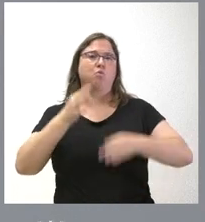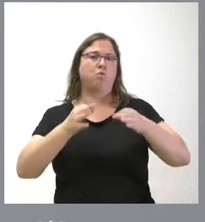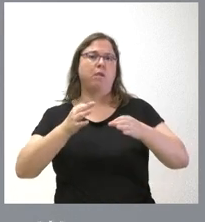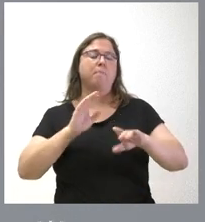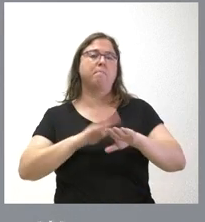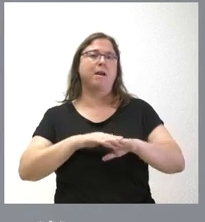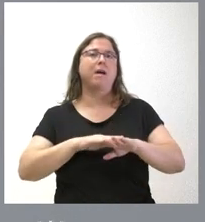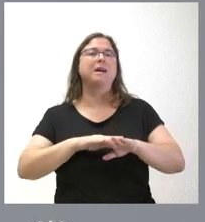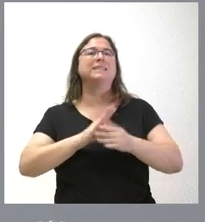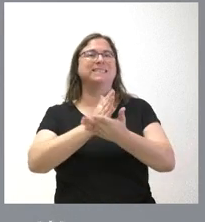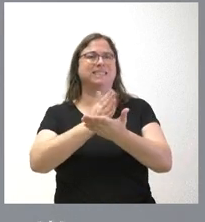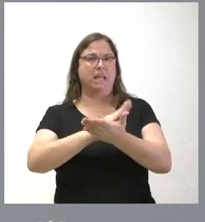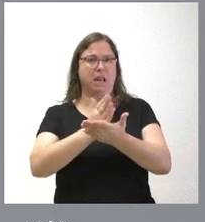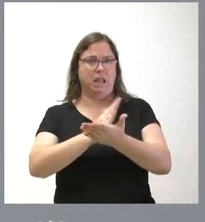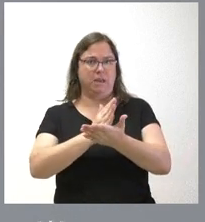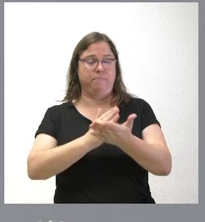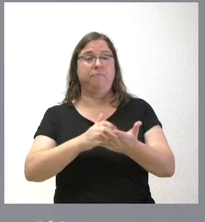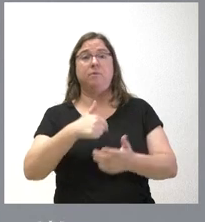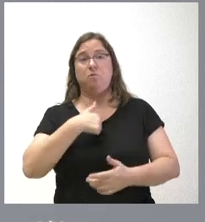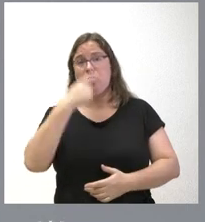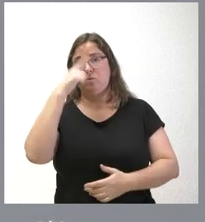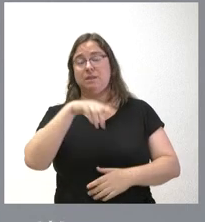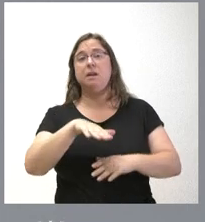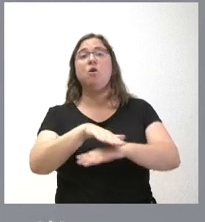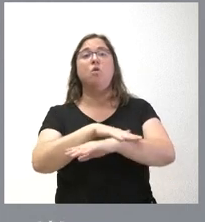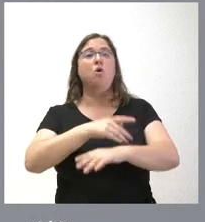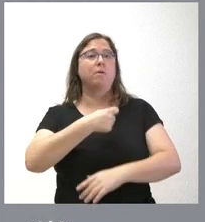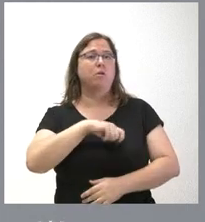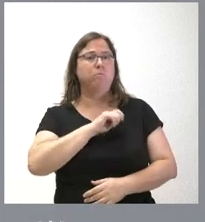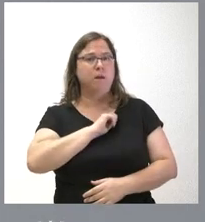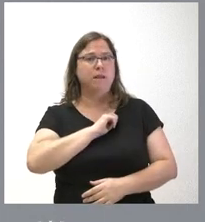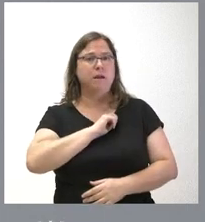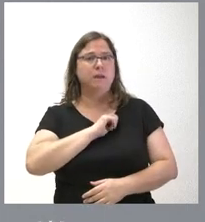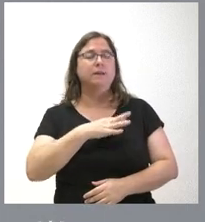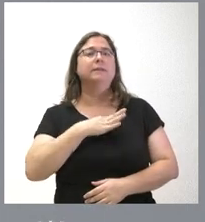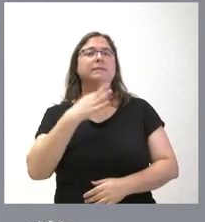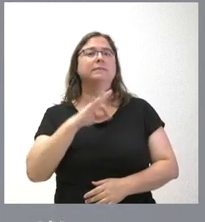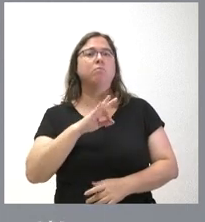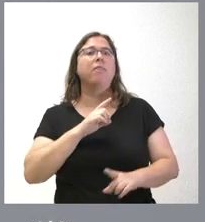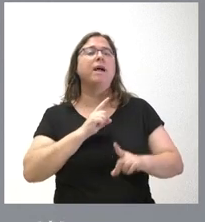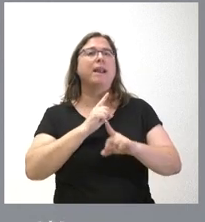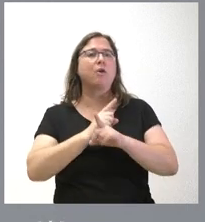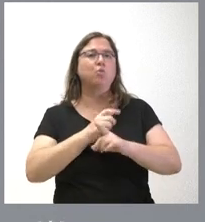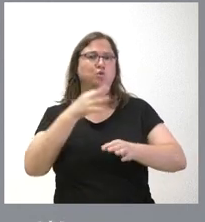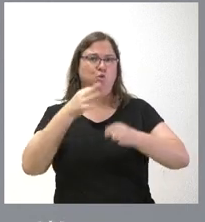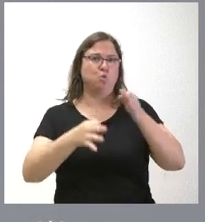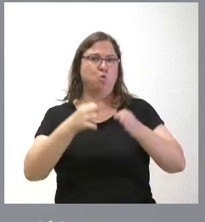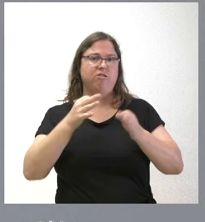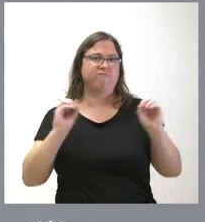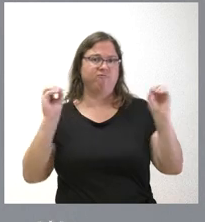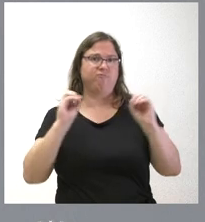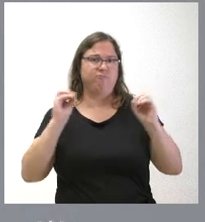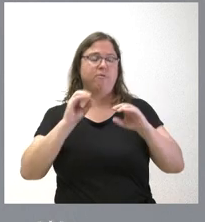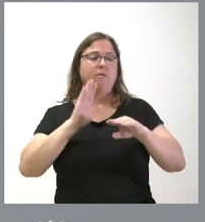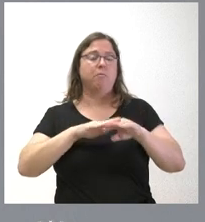serla hasta que yo sepa por parte del gobierno de España no se ha presentado ningún recurso judicial ante ningún